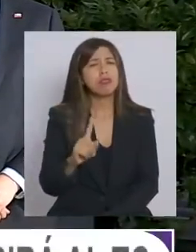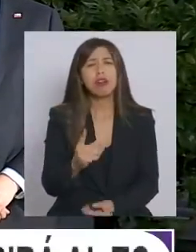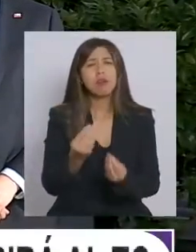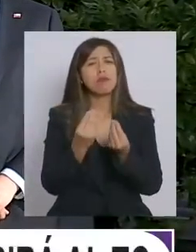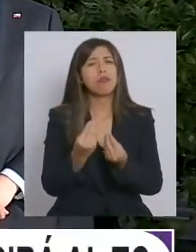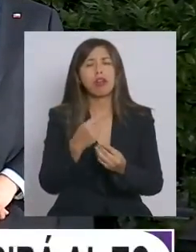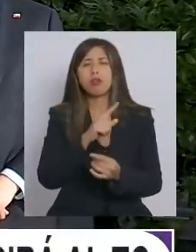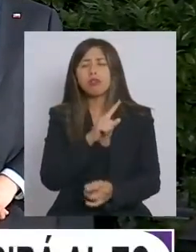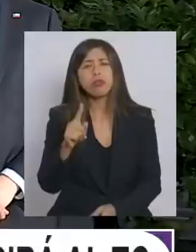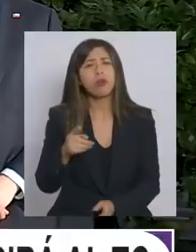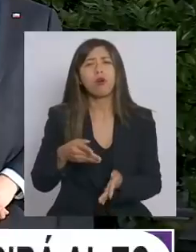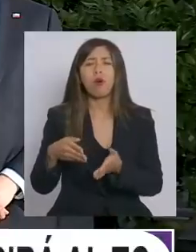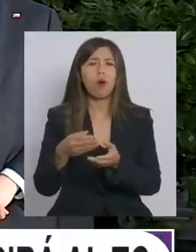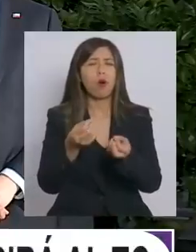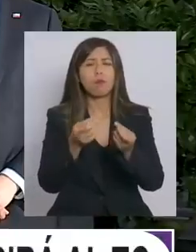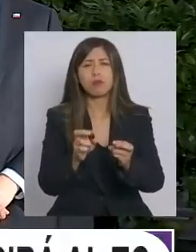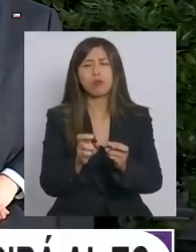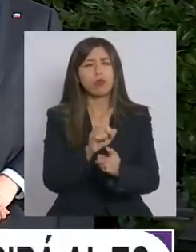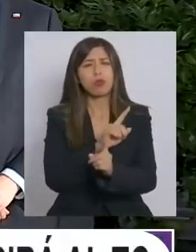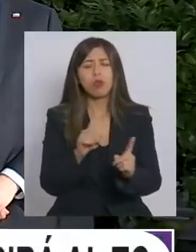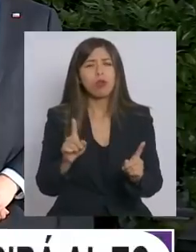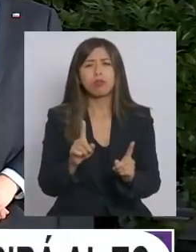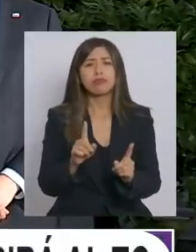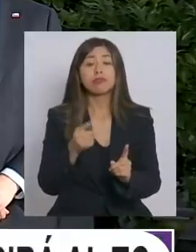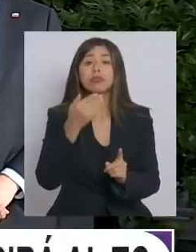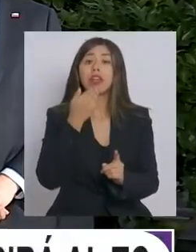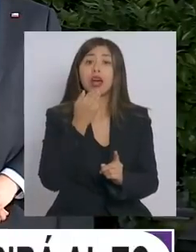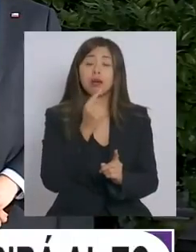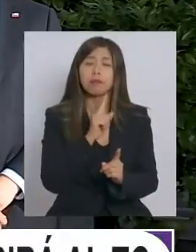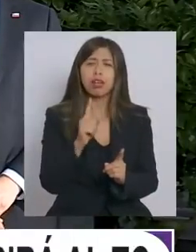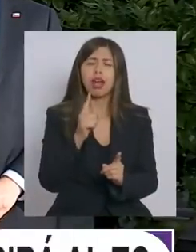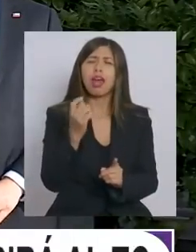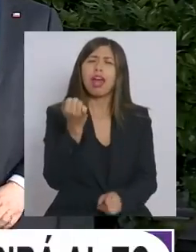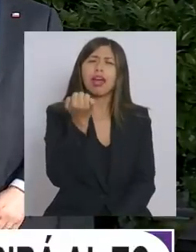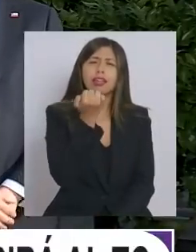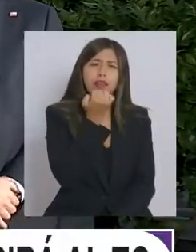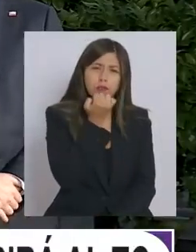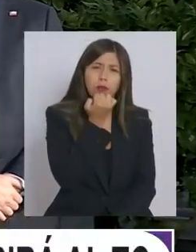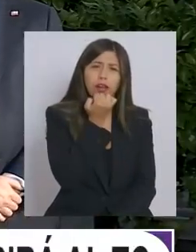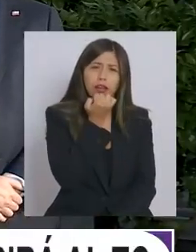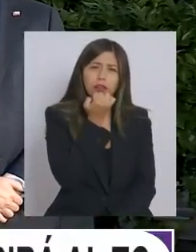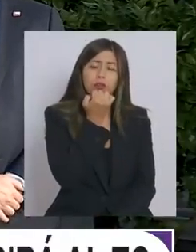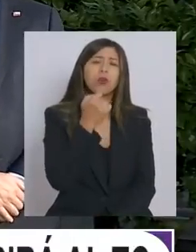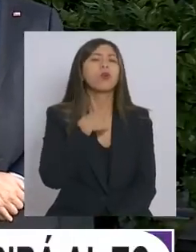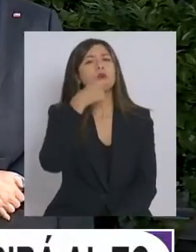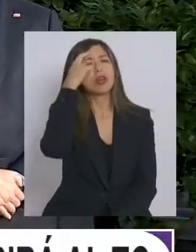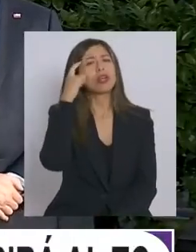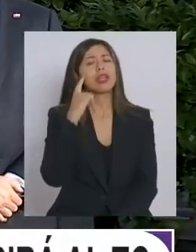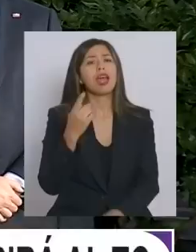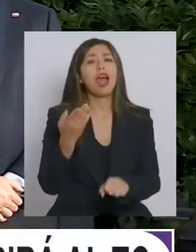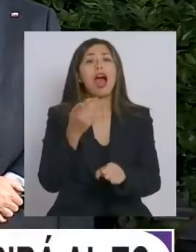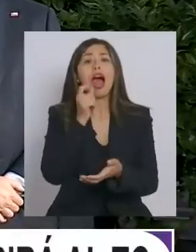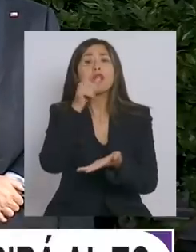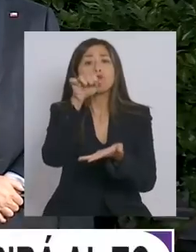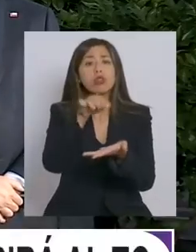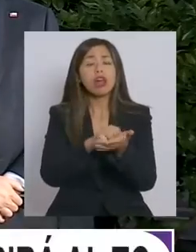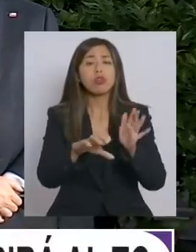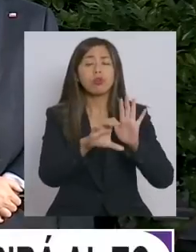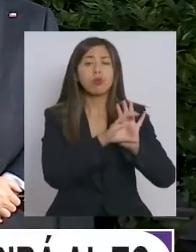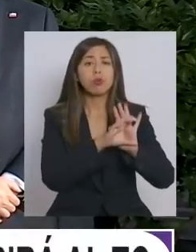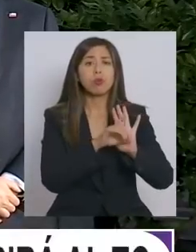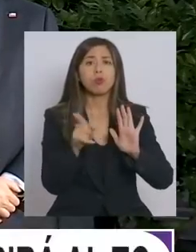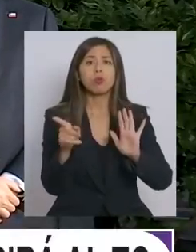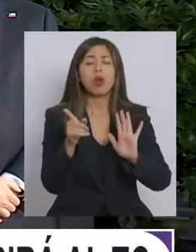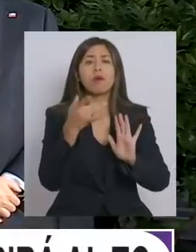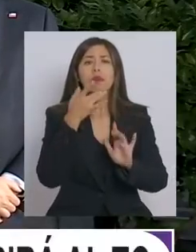procede. Pero parece ser muy contraintuitivo, muy errado, pretender una acusación constitucional por ejercer los